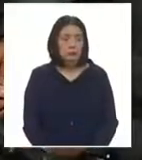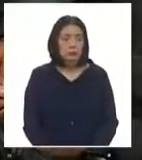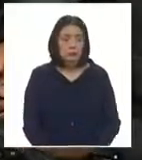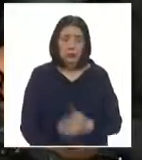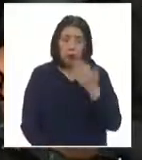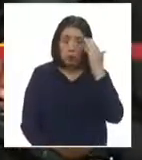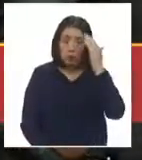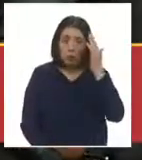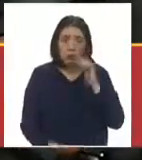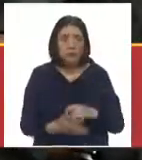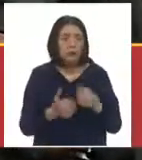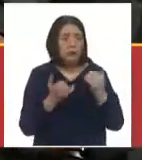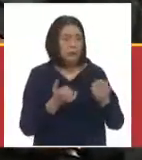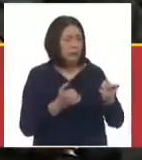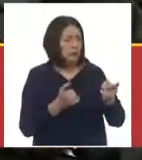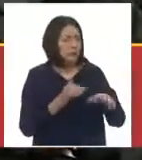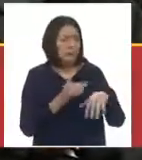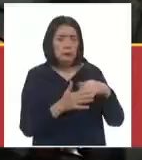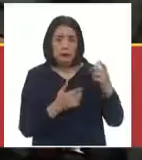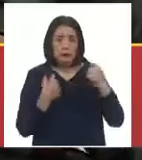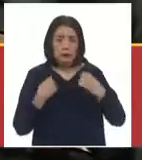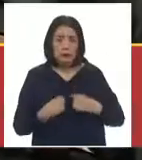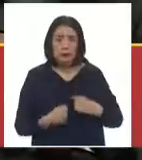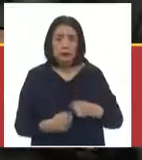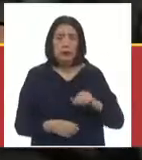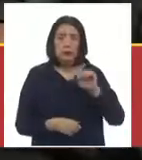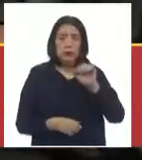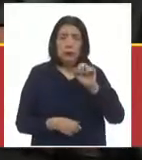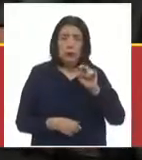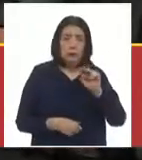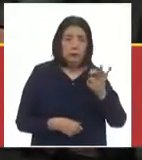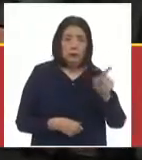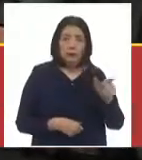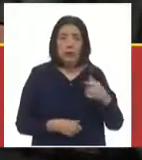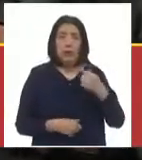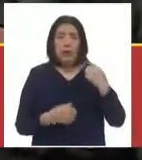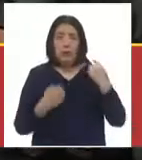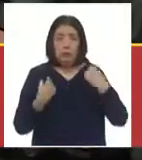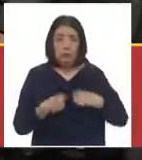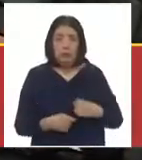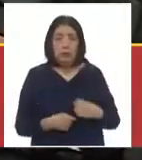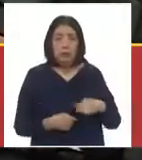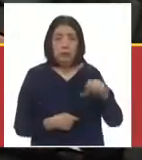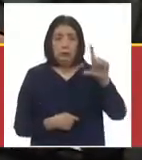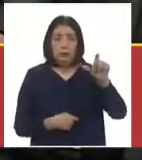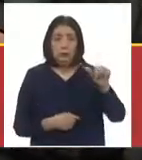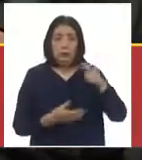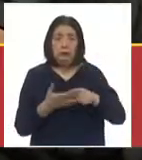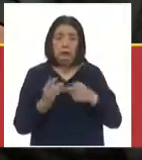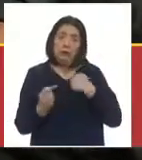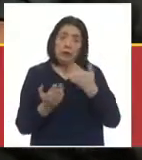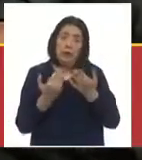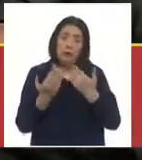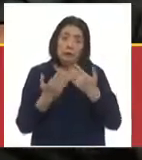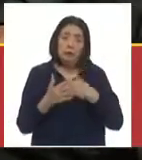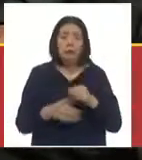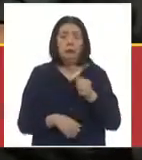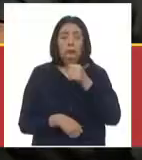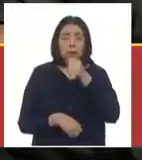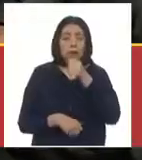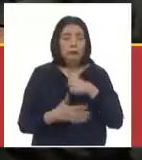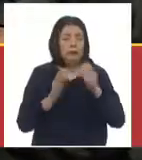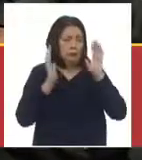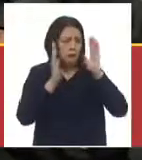Hola, Fátima. Sí, ahora ha salido el doctor Aníbal Torres, como recordamos, abogado de Perú Libre, quien está dando unas declaraciones a la prensa. Por